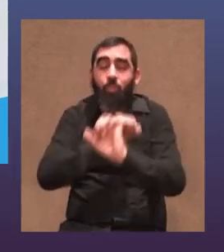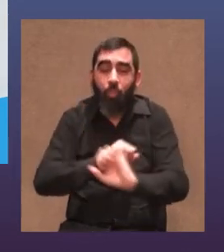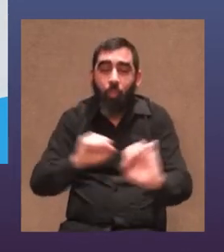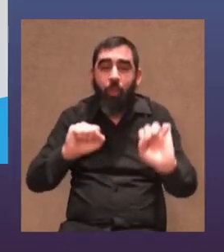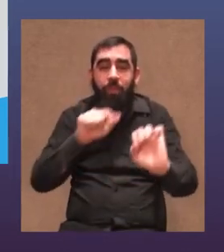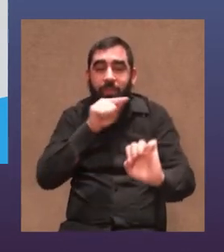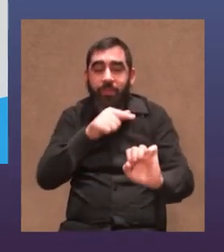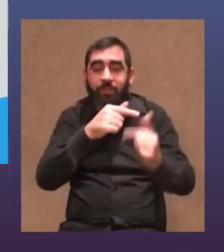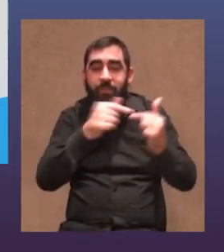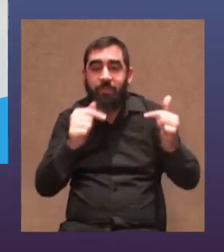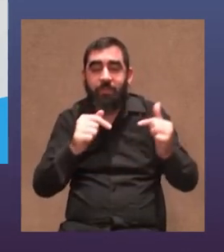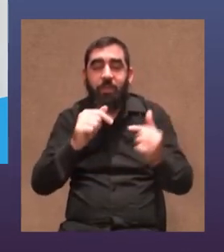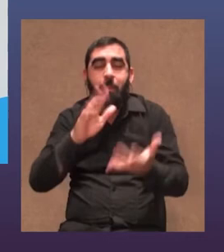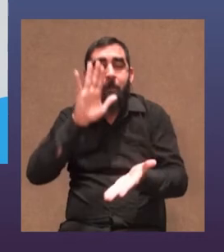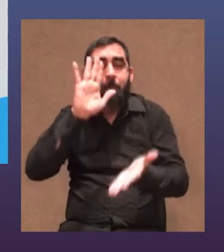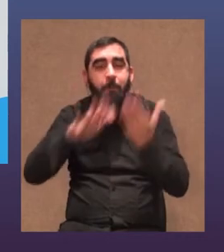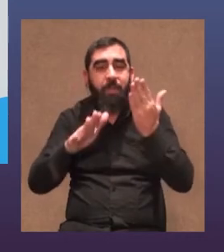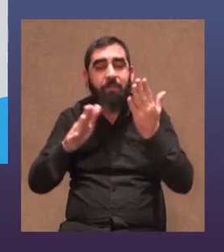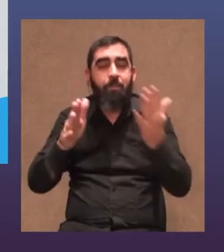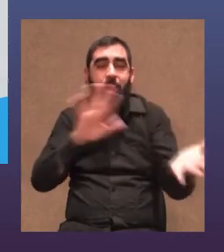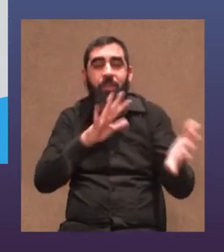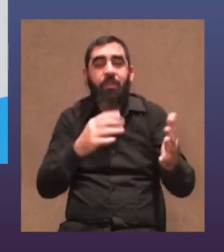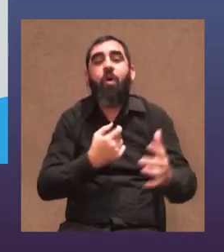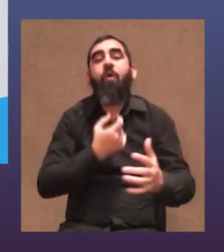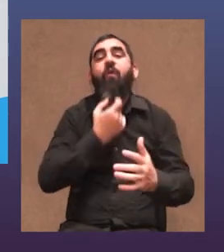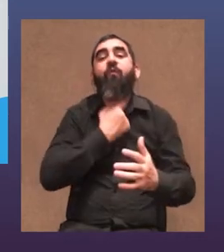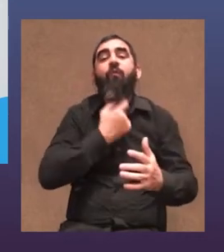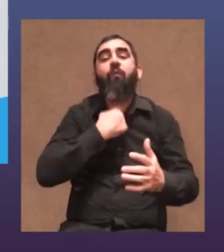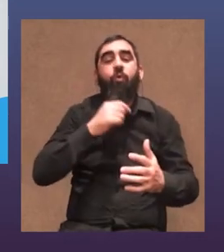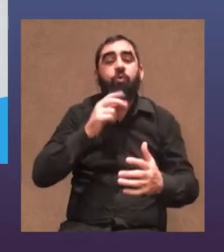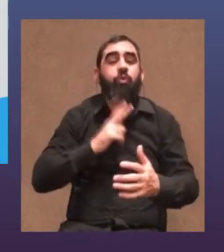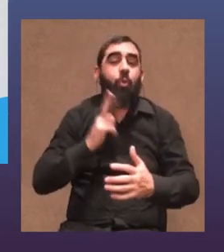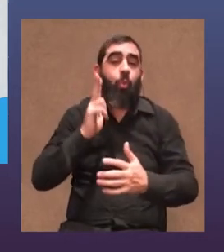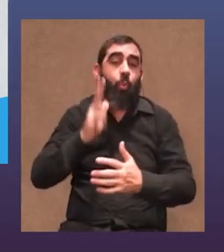que más se asemeja a la voz humana.